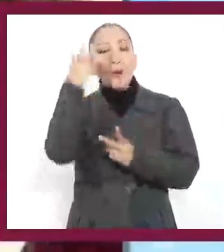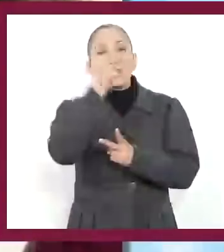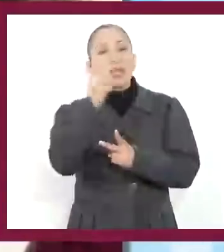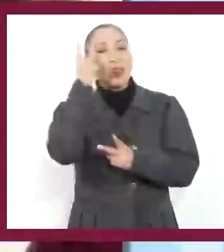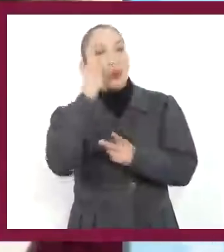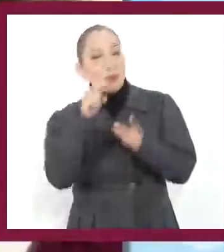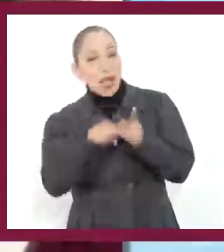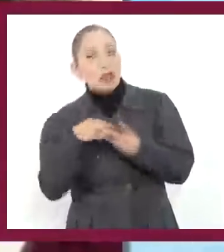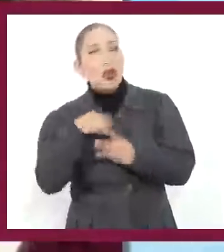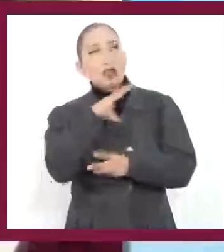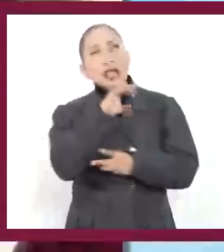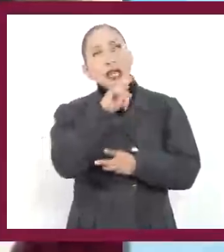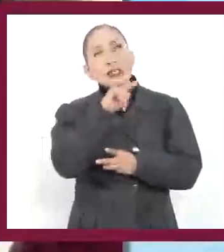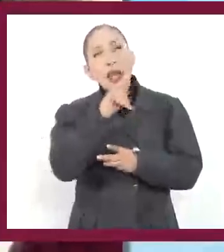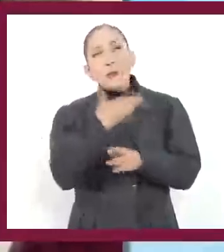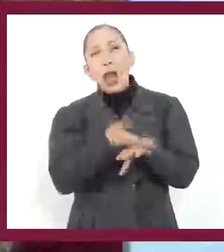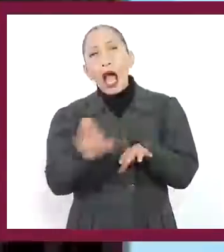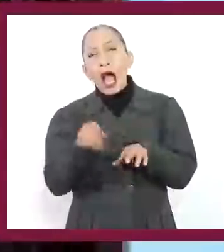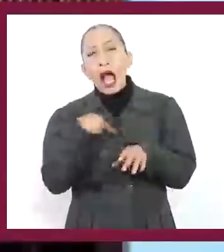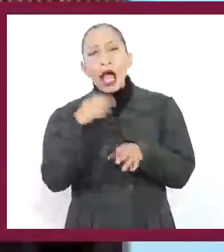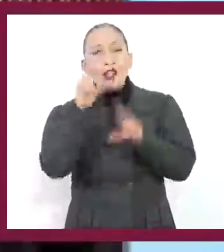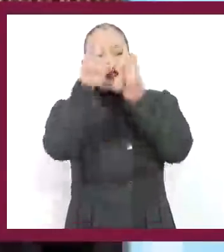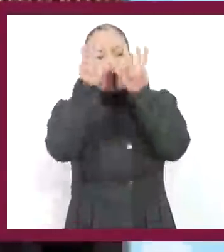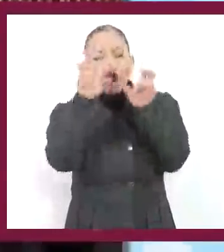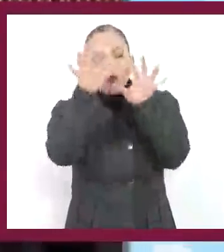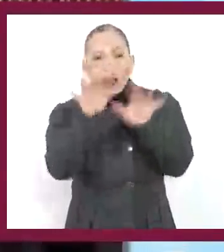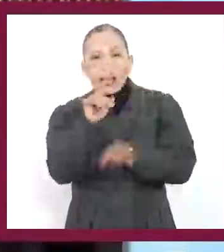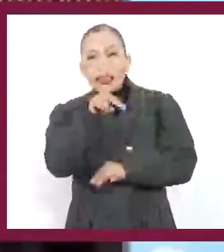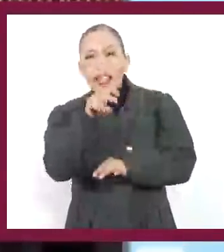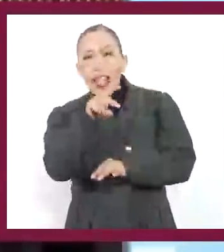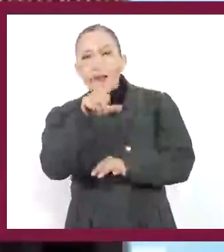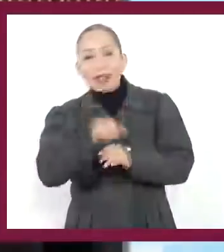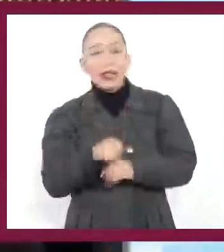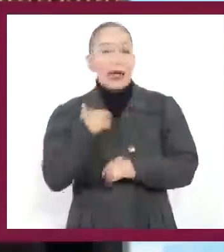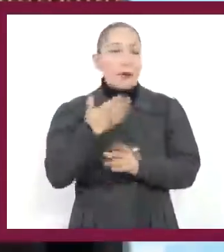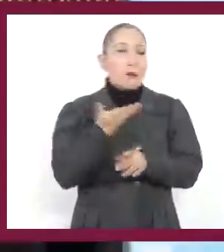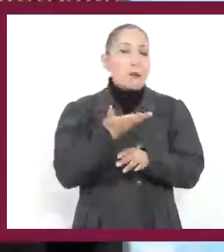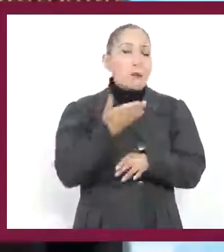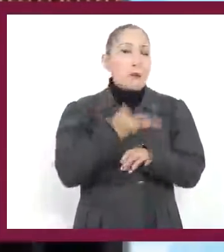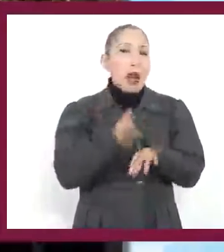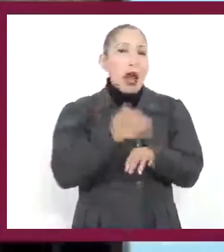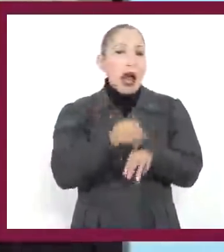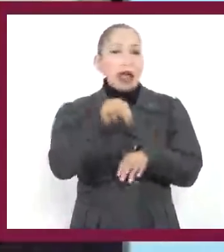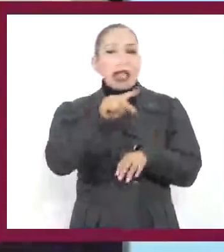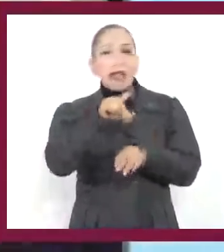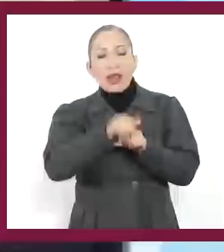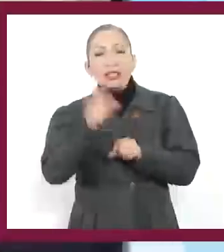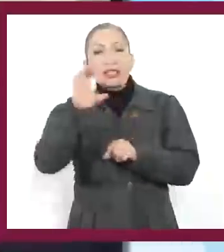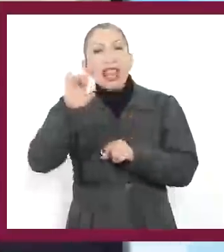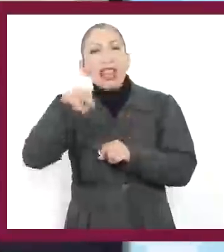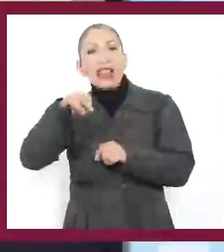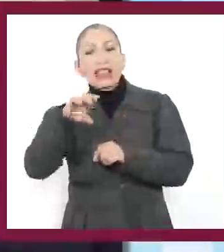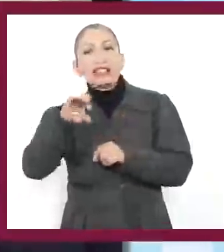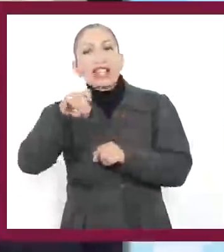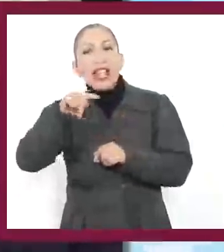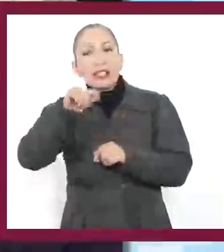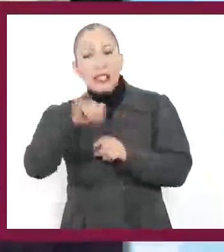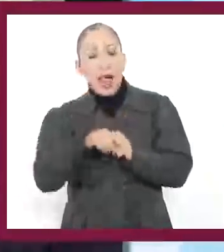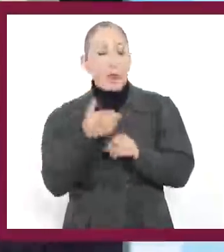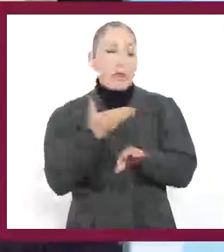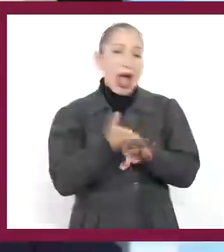Durmiente, Cenicienta, Blancanieves. Lo que sería Blancanieves, la Cenicienta. Pues